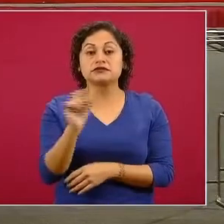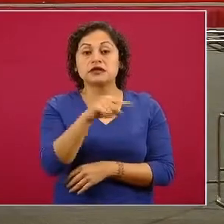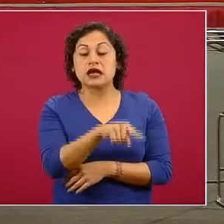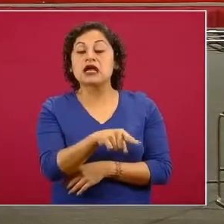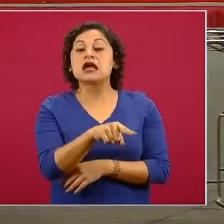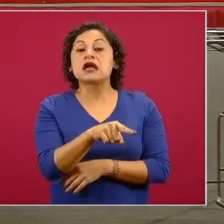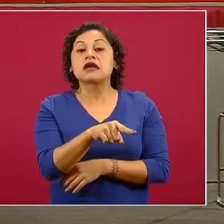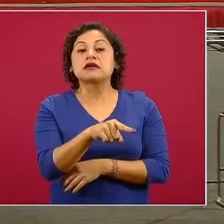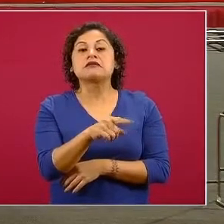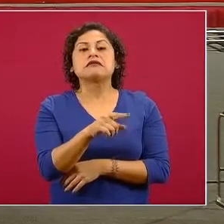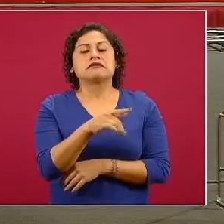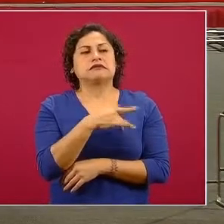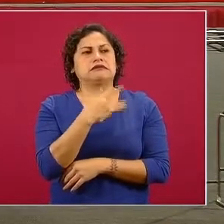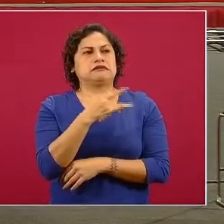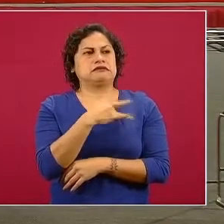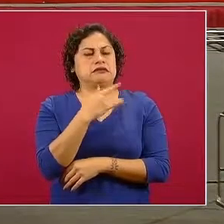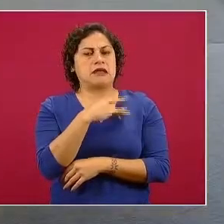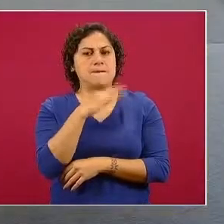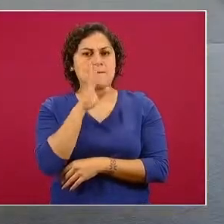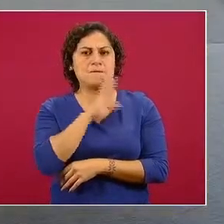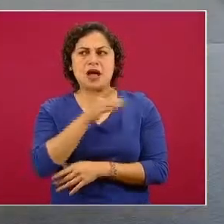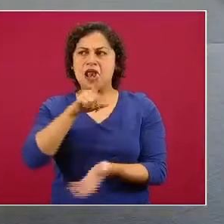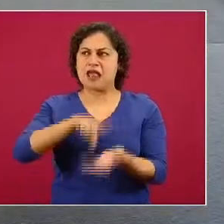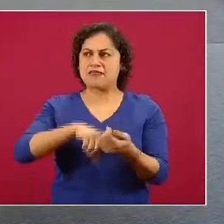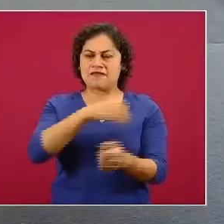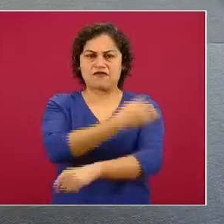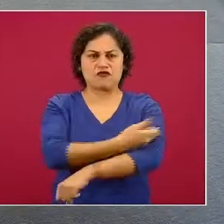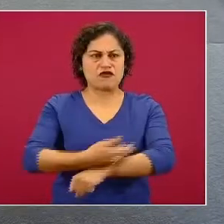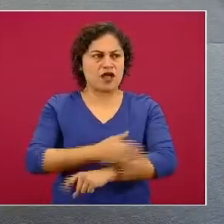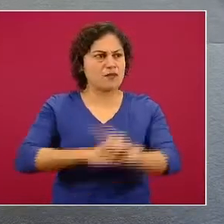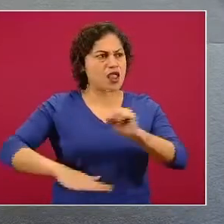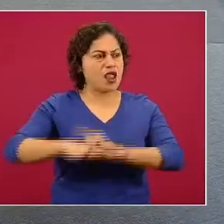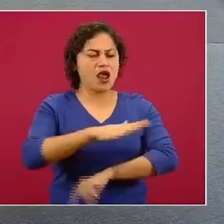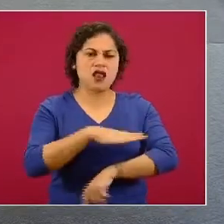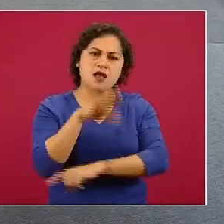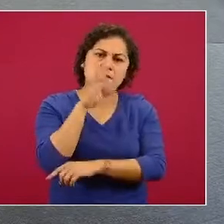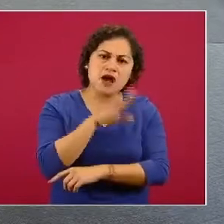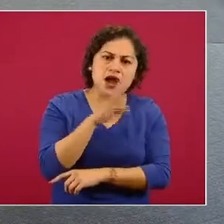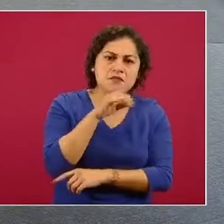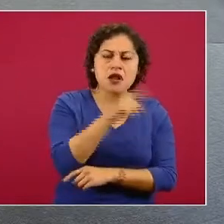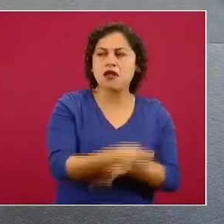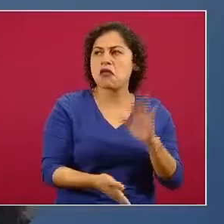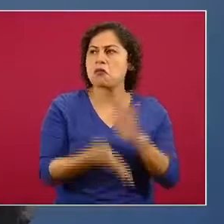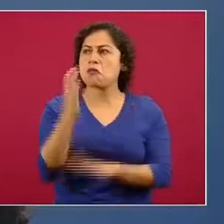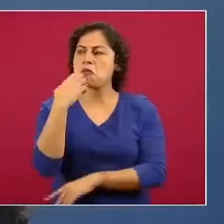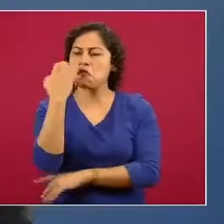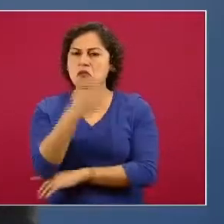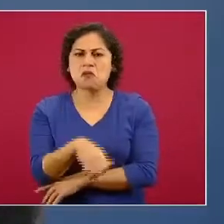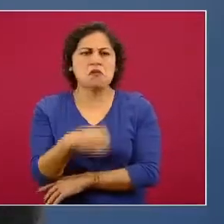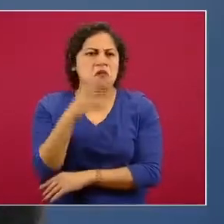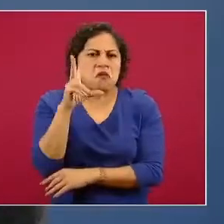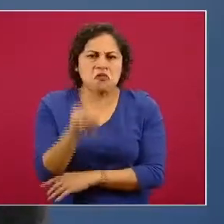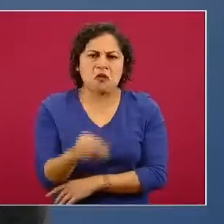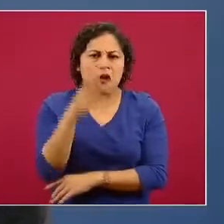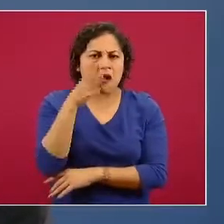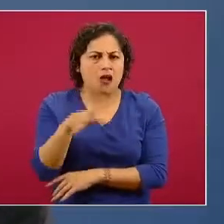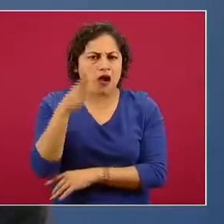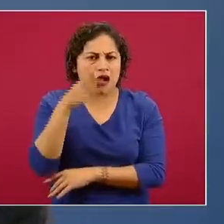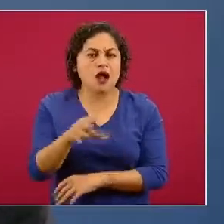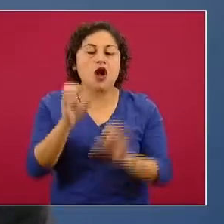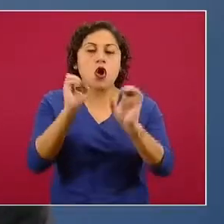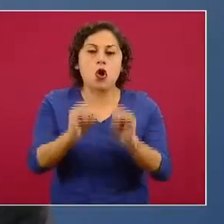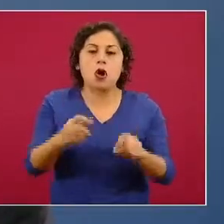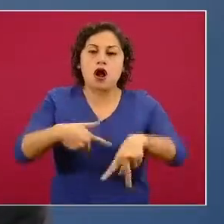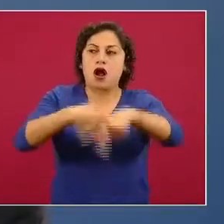malestar significativo a él, a su familia, deja de asistir a la escuela o de tomar sus clases, ahora que se están